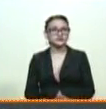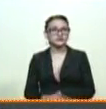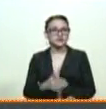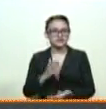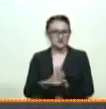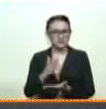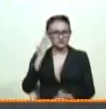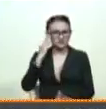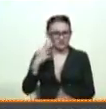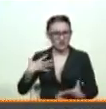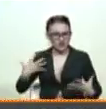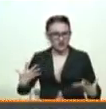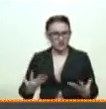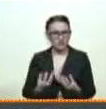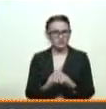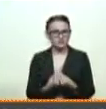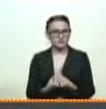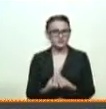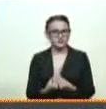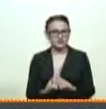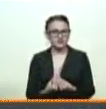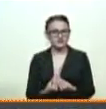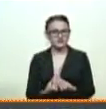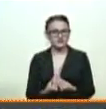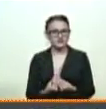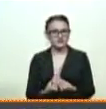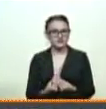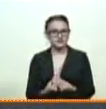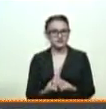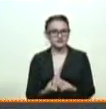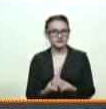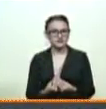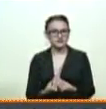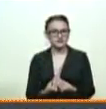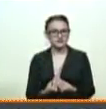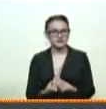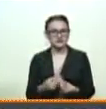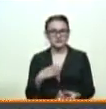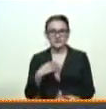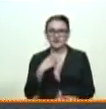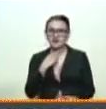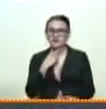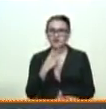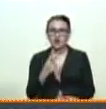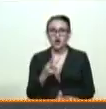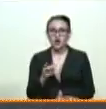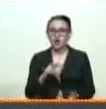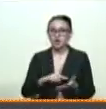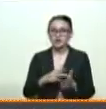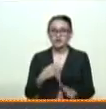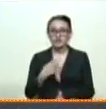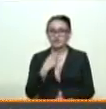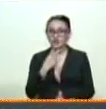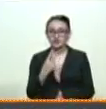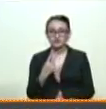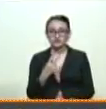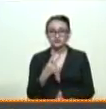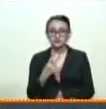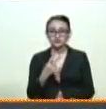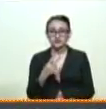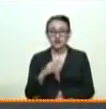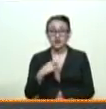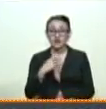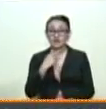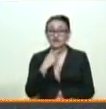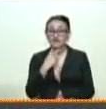saben que me hago acompañar porque mi voz no es mi voz. Mi voz es